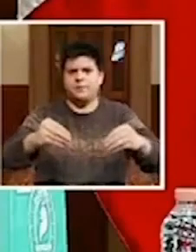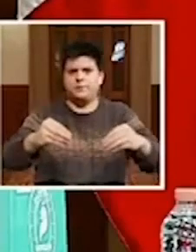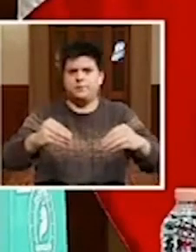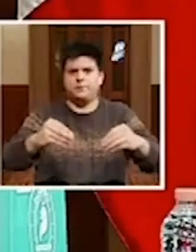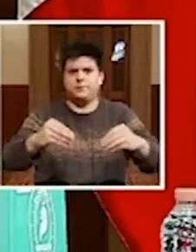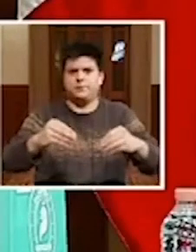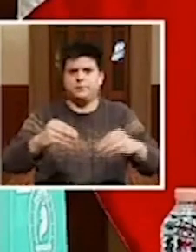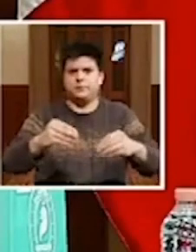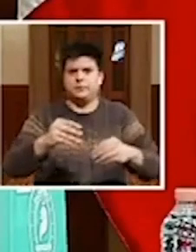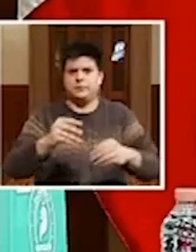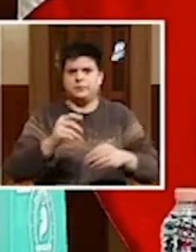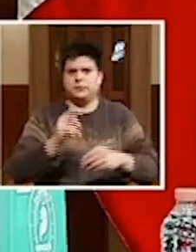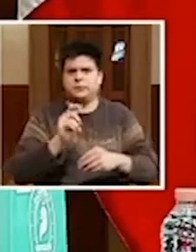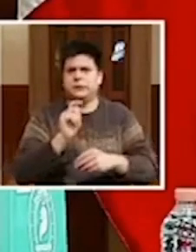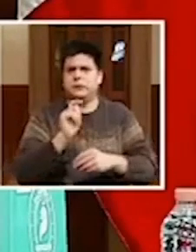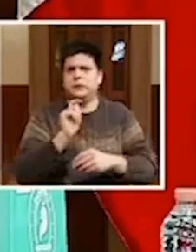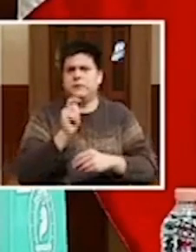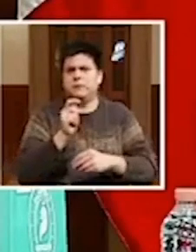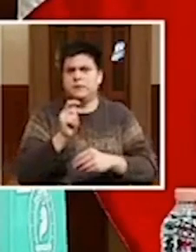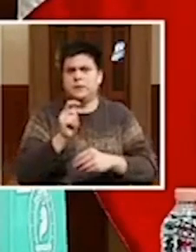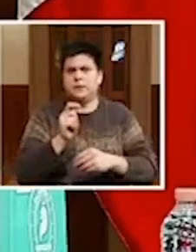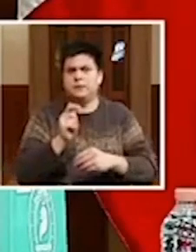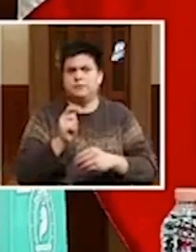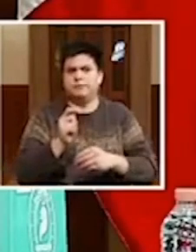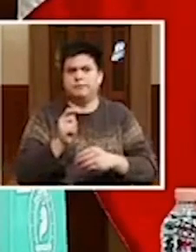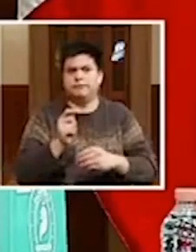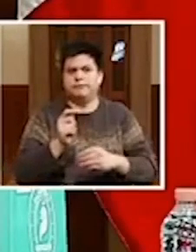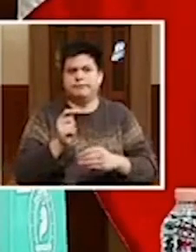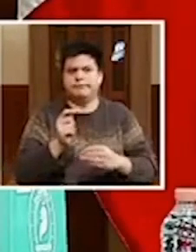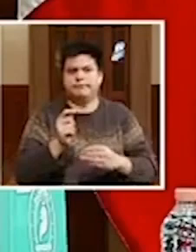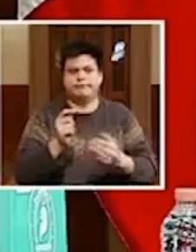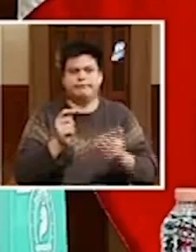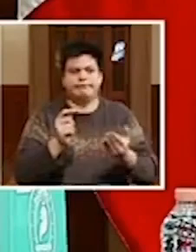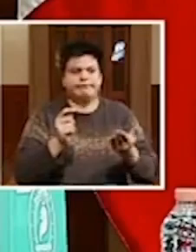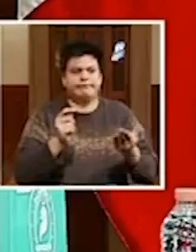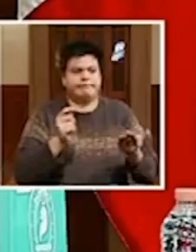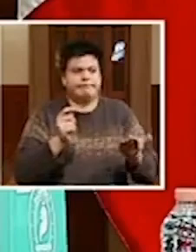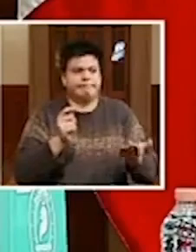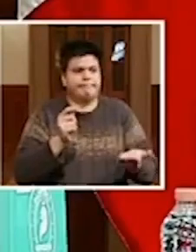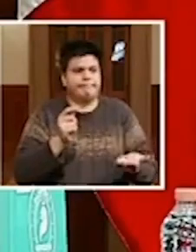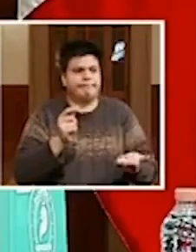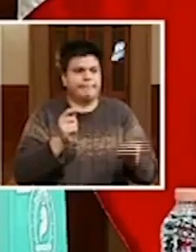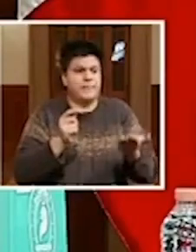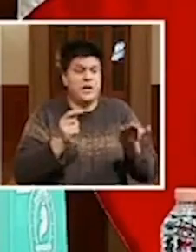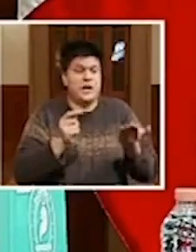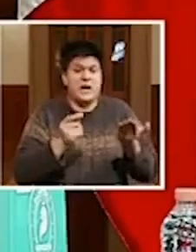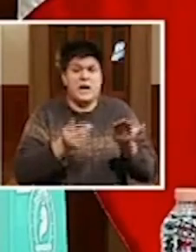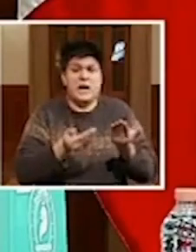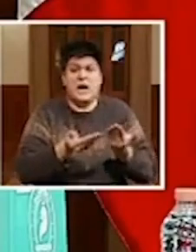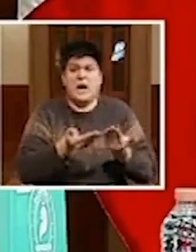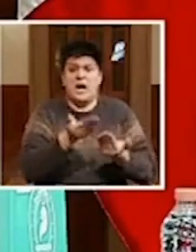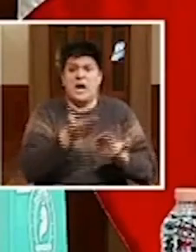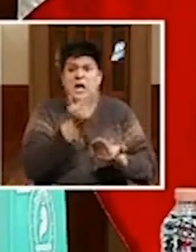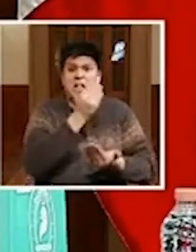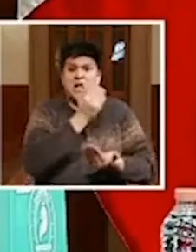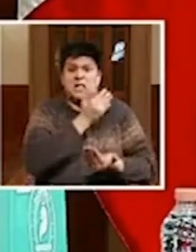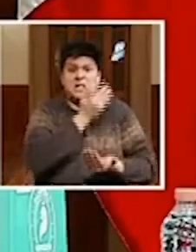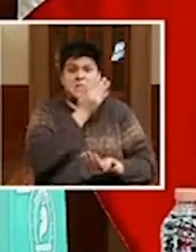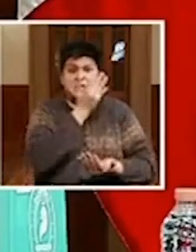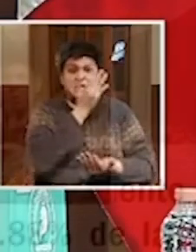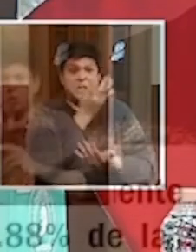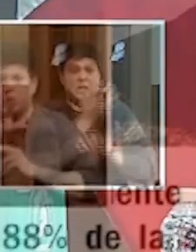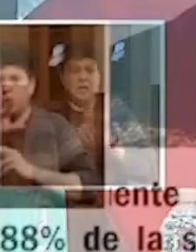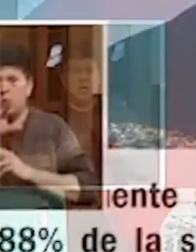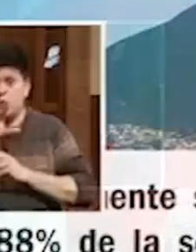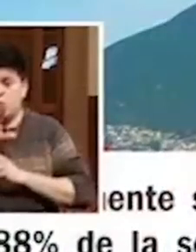La nueva cepa de coronavirus proveniente del Reino Unido podría haber llegado a Nuevo León, informó el lunes el secretario